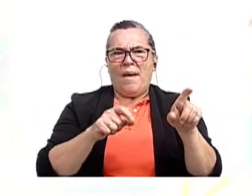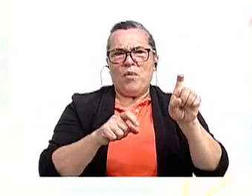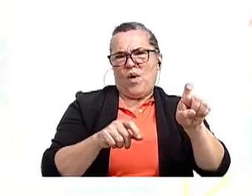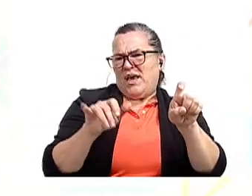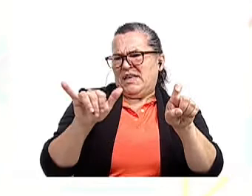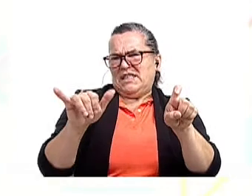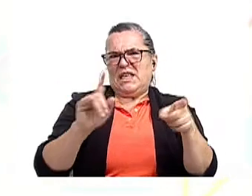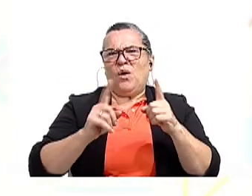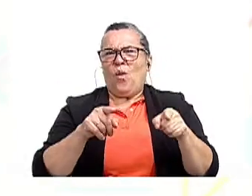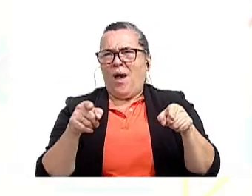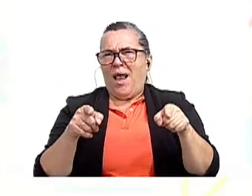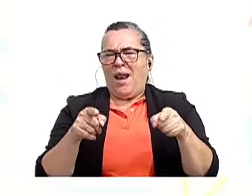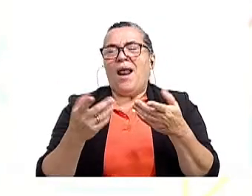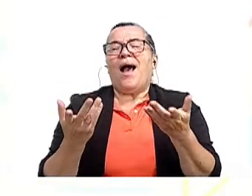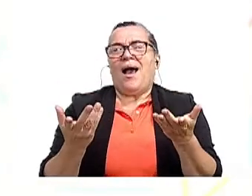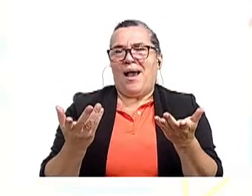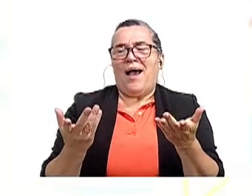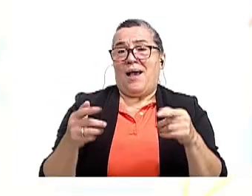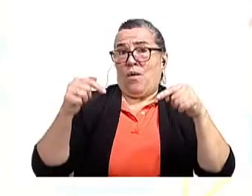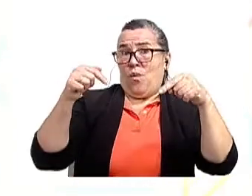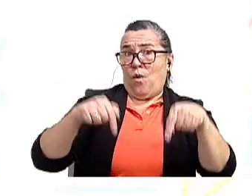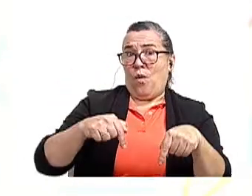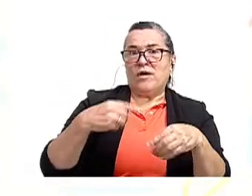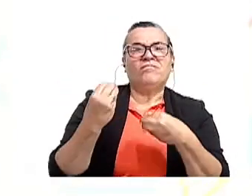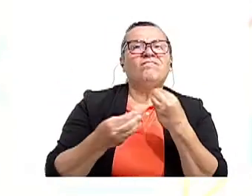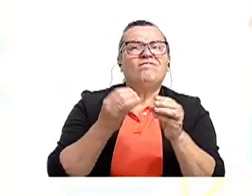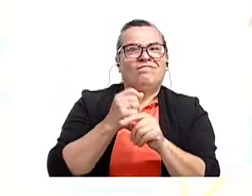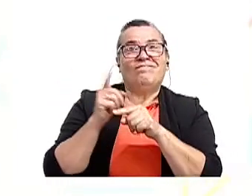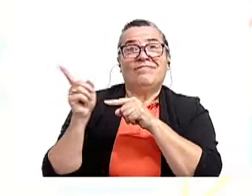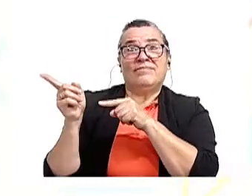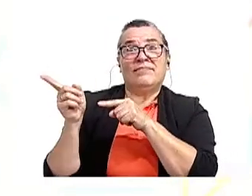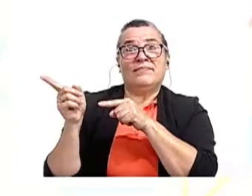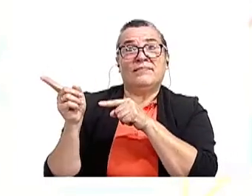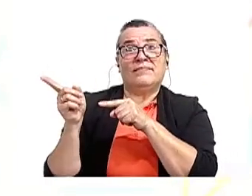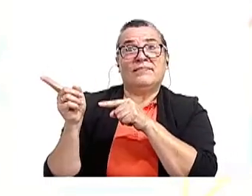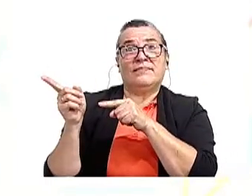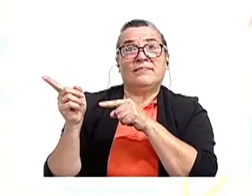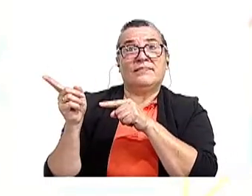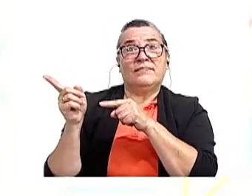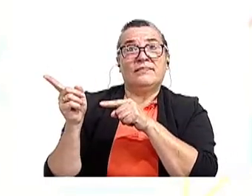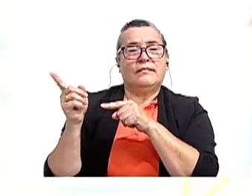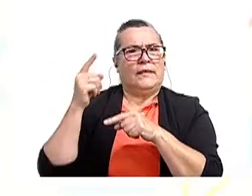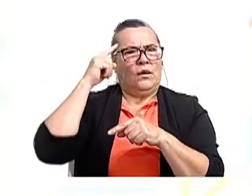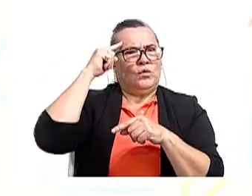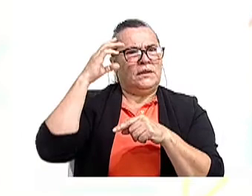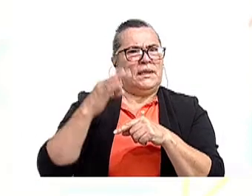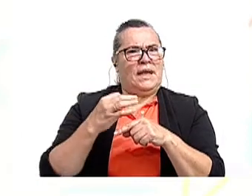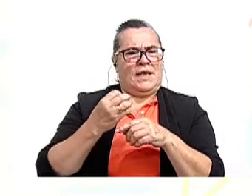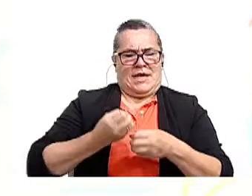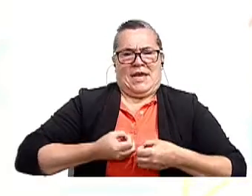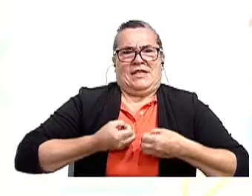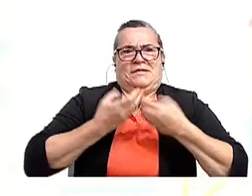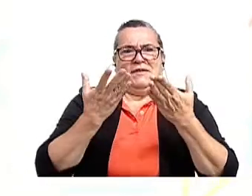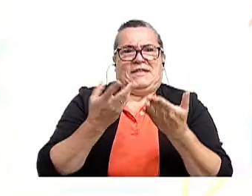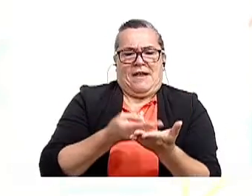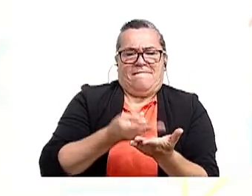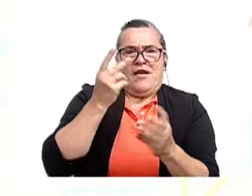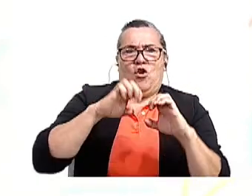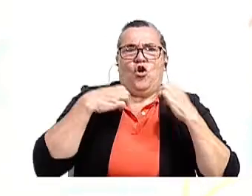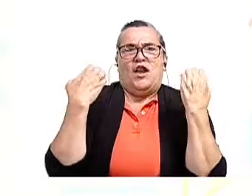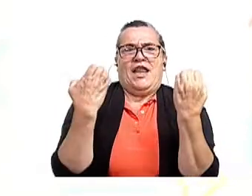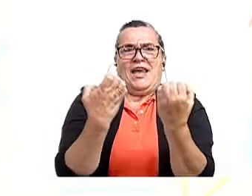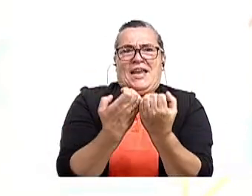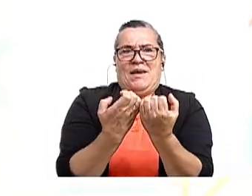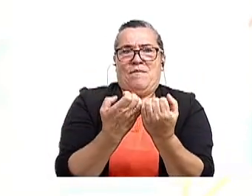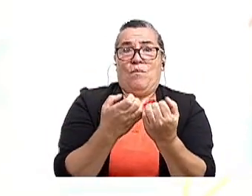clase del día de hoy. Lo primero que vamos a hacer es, ¿creen ustedes que podamos expresar el valor del equipo de